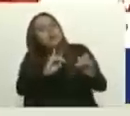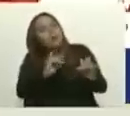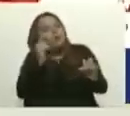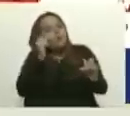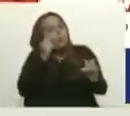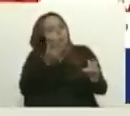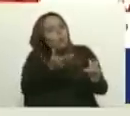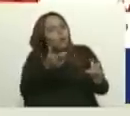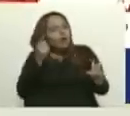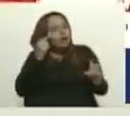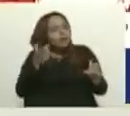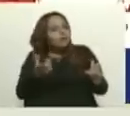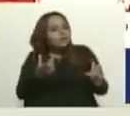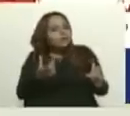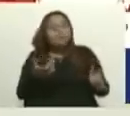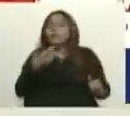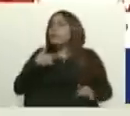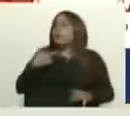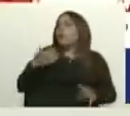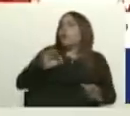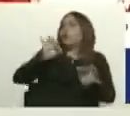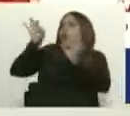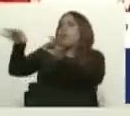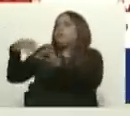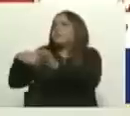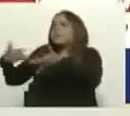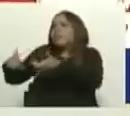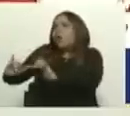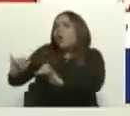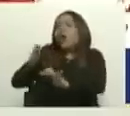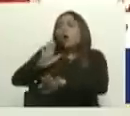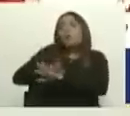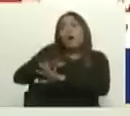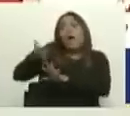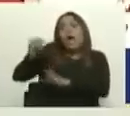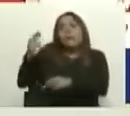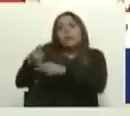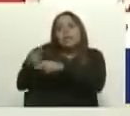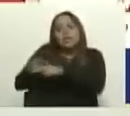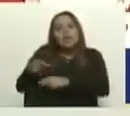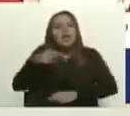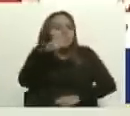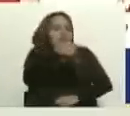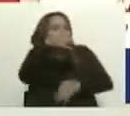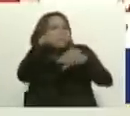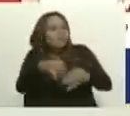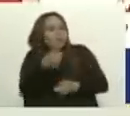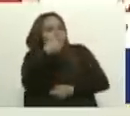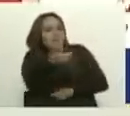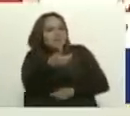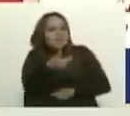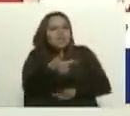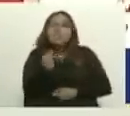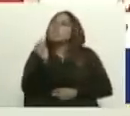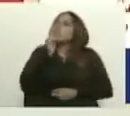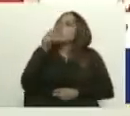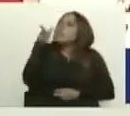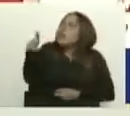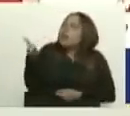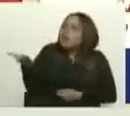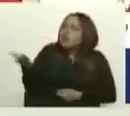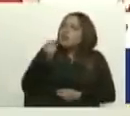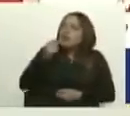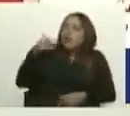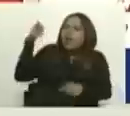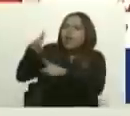¿Sabes qué van a decir? No, yo tuve que sacar a mis hijos porque estaban siendo amenazados. Eso es lo que van a decir. ¿Amenazado por quién?